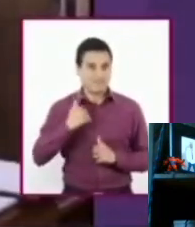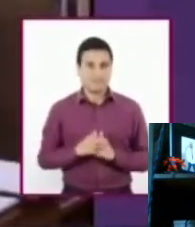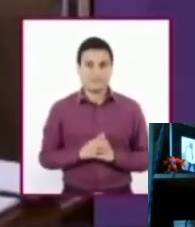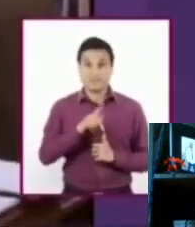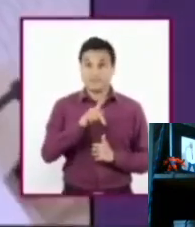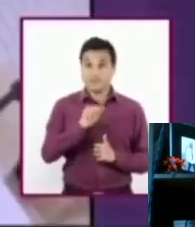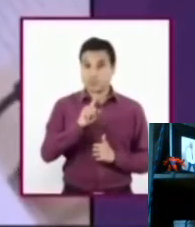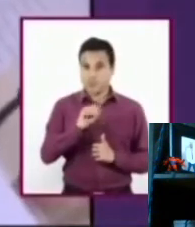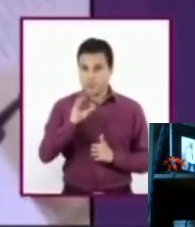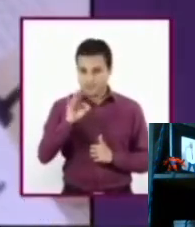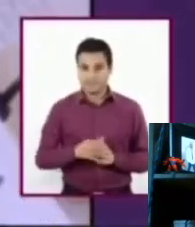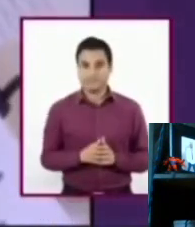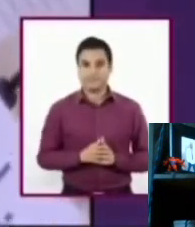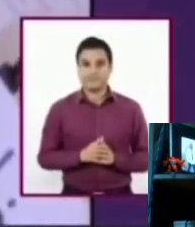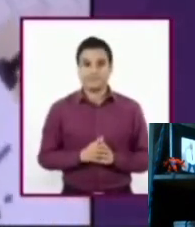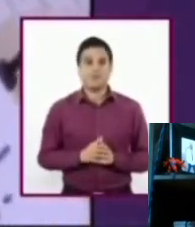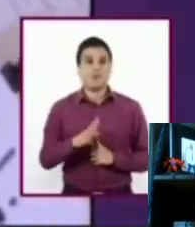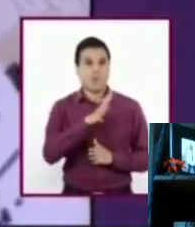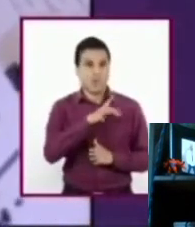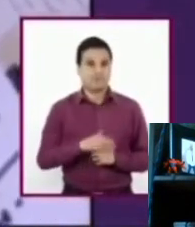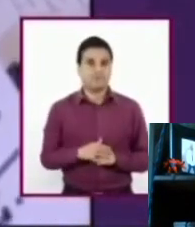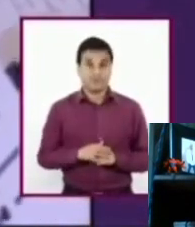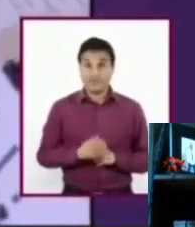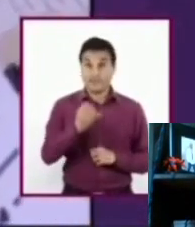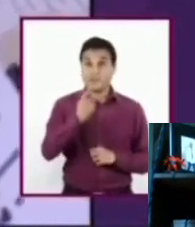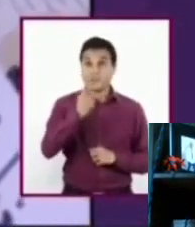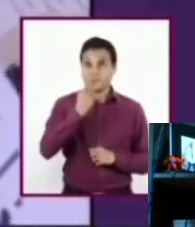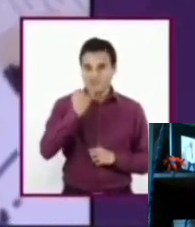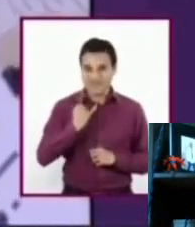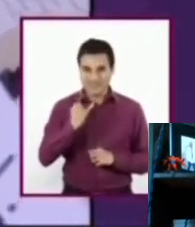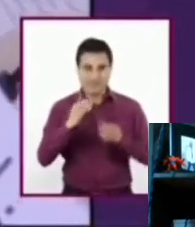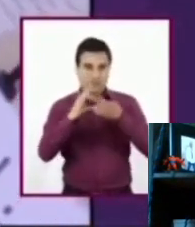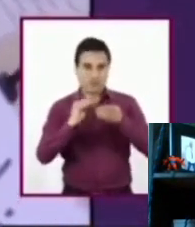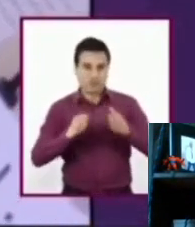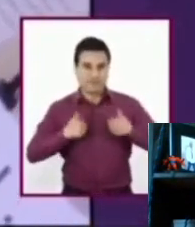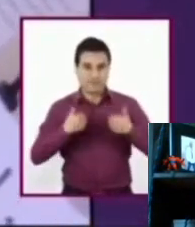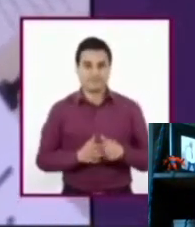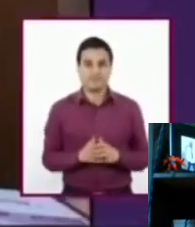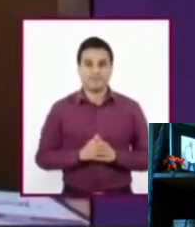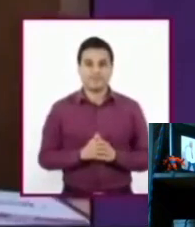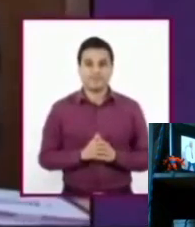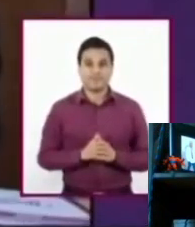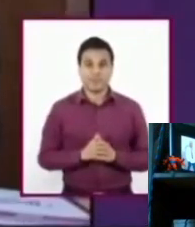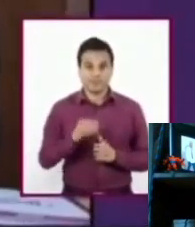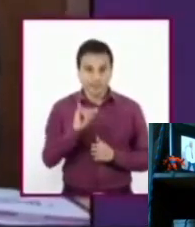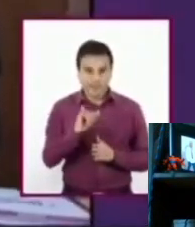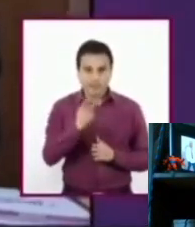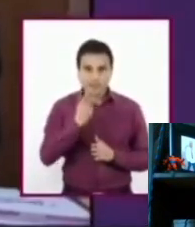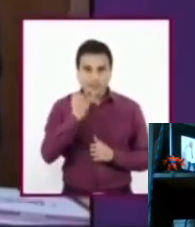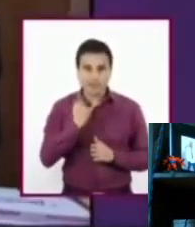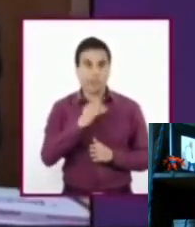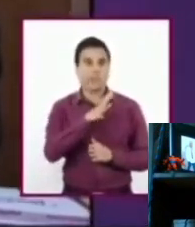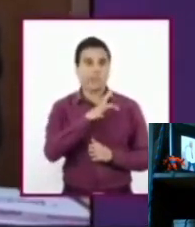y es jugar online pero es parte de jager that's pedro